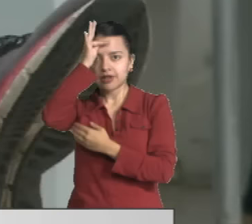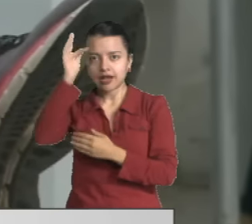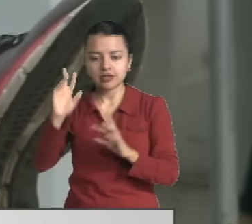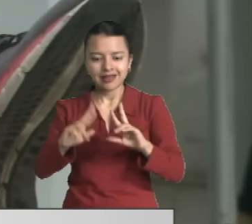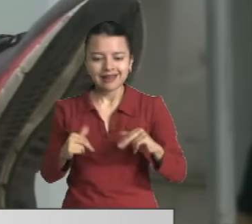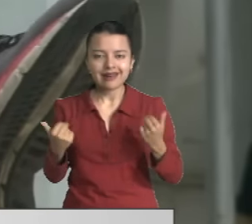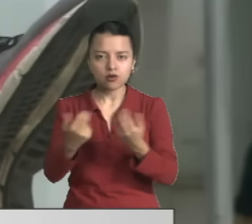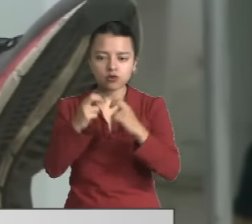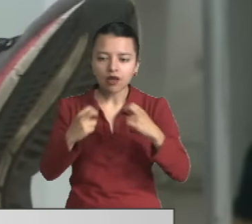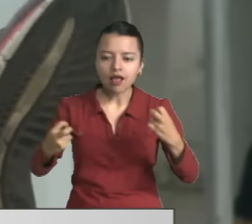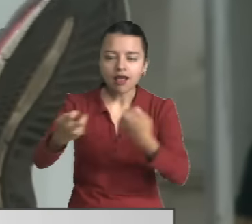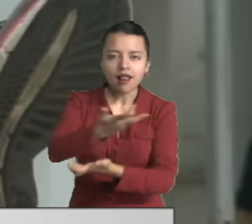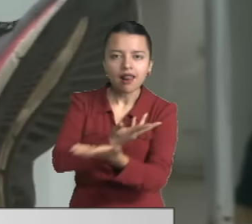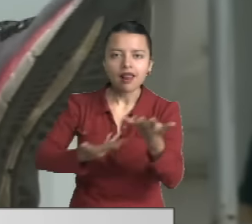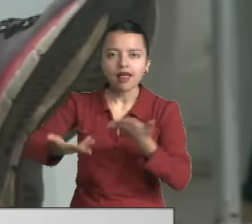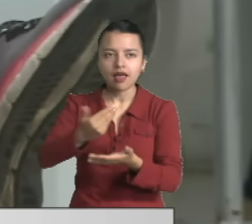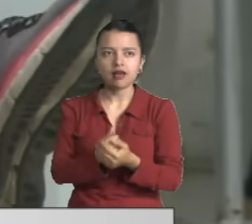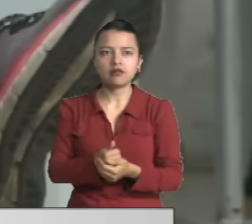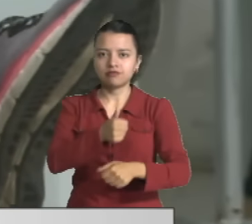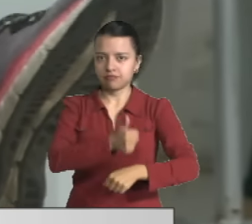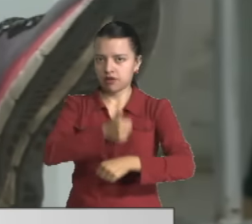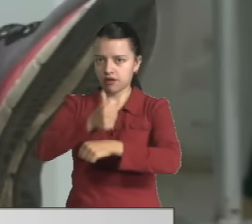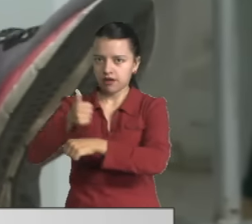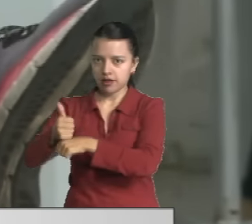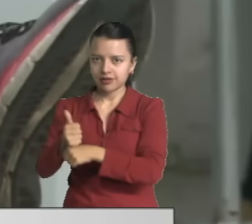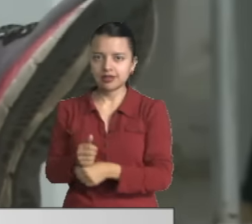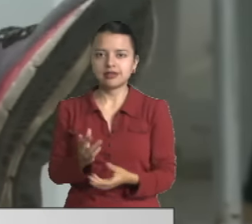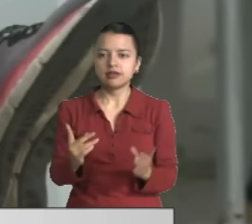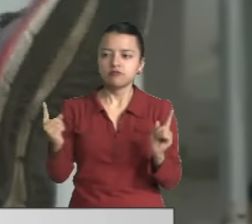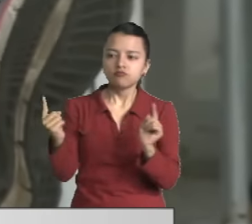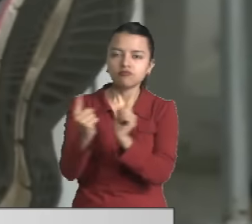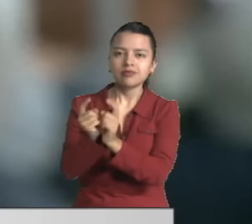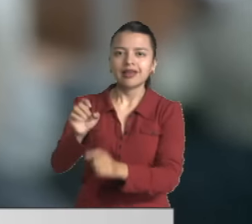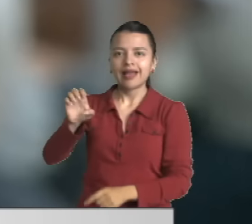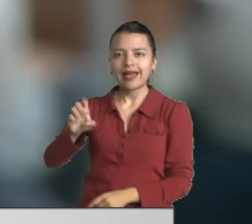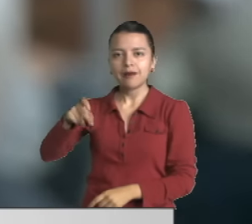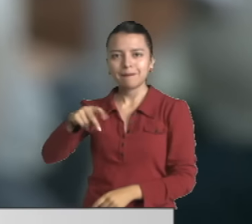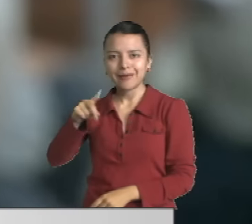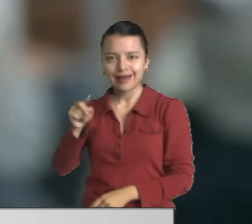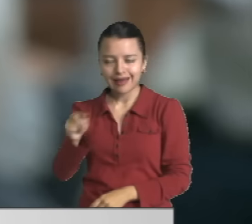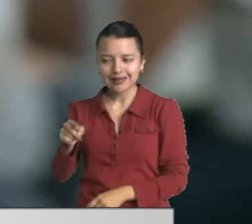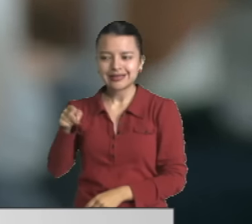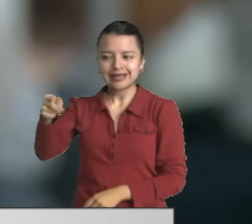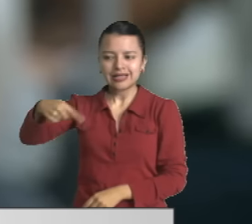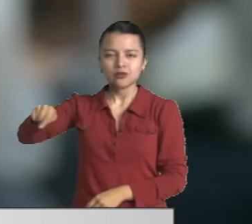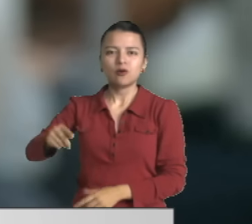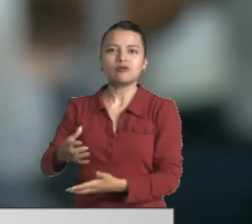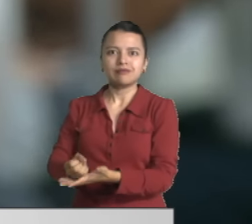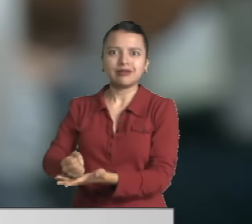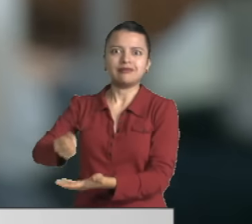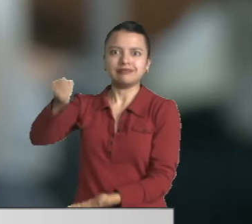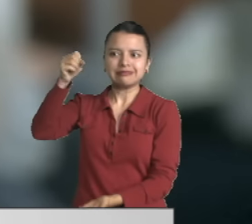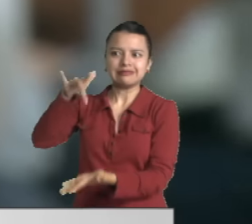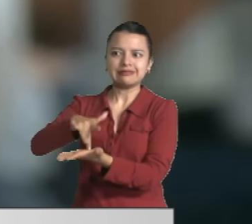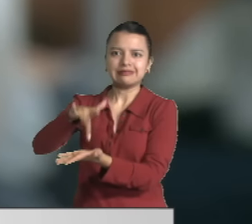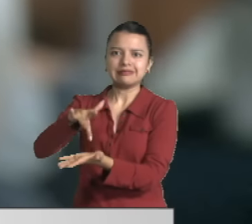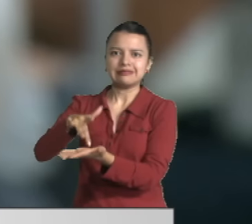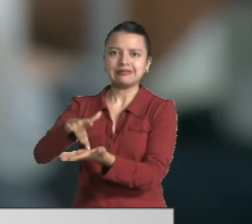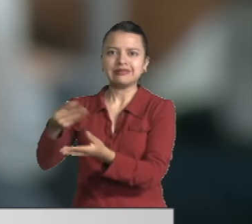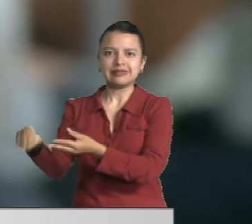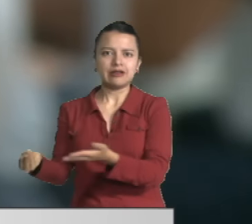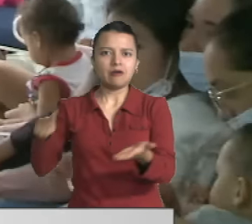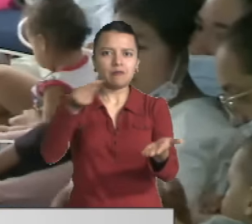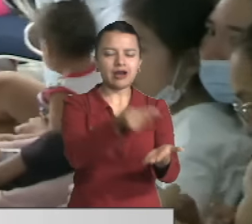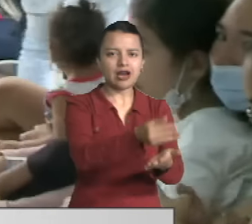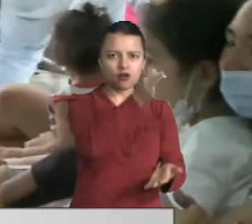reunión con los gerentes de las EPS intervenidas, porque son las que más deudas tienen con los hospitales, con ellos